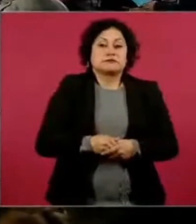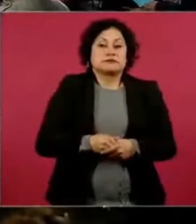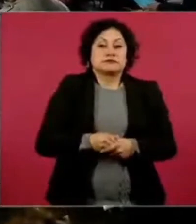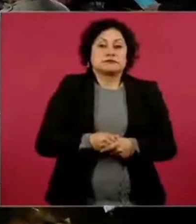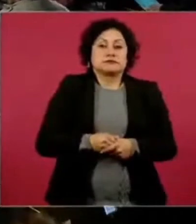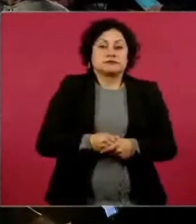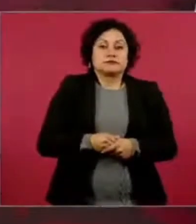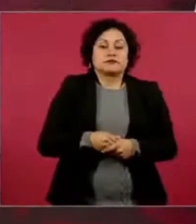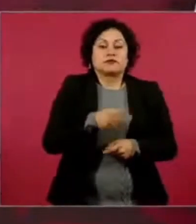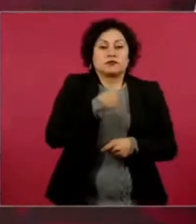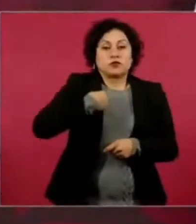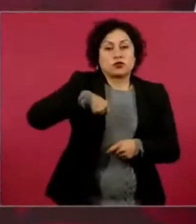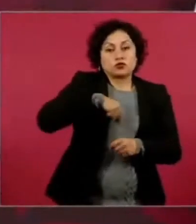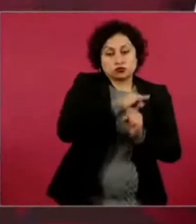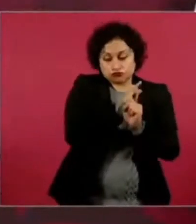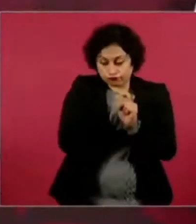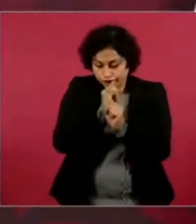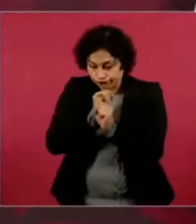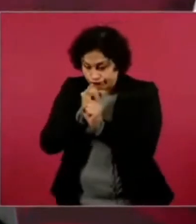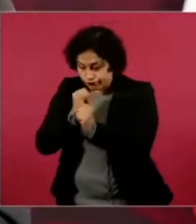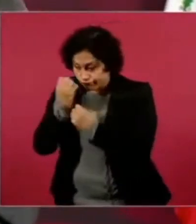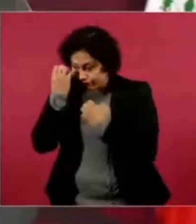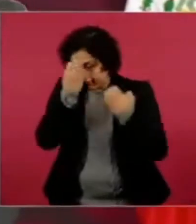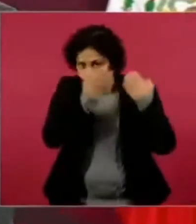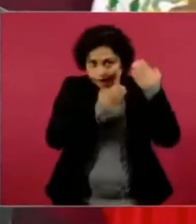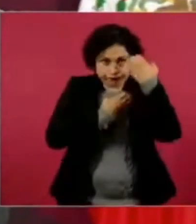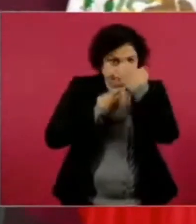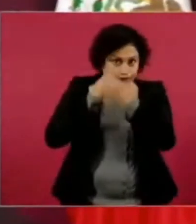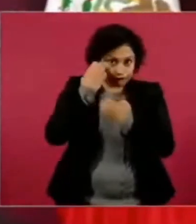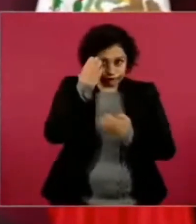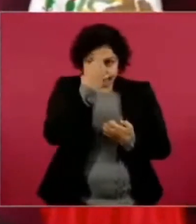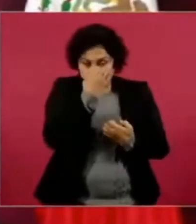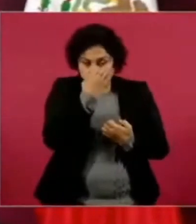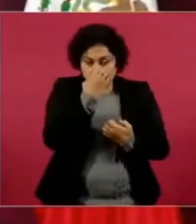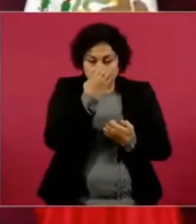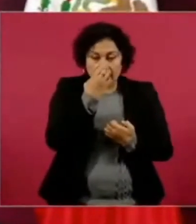hacíamos estudios y nos encontrábamos,